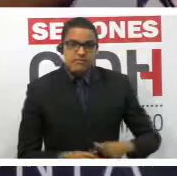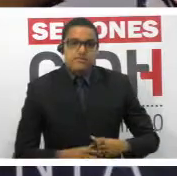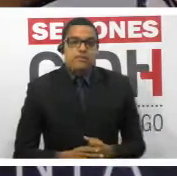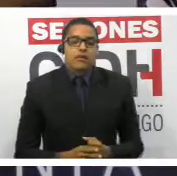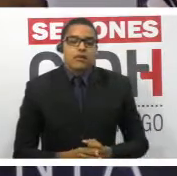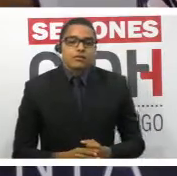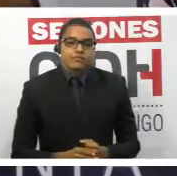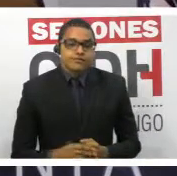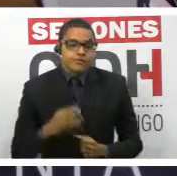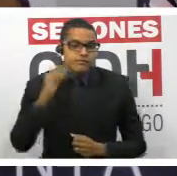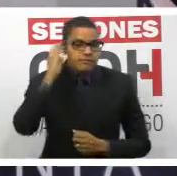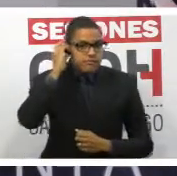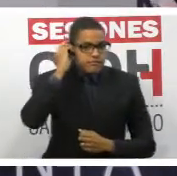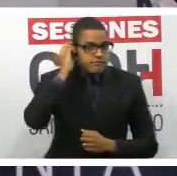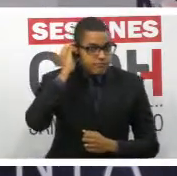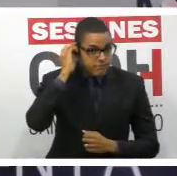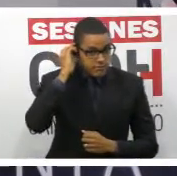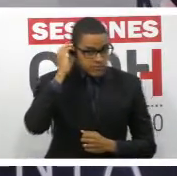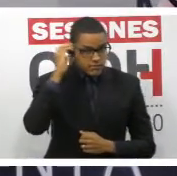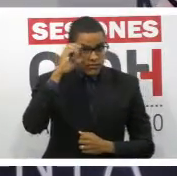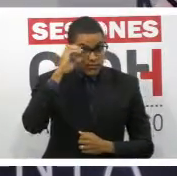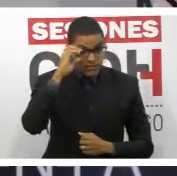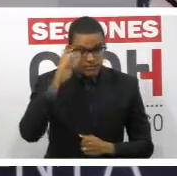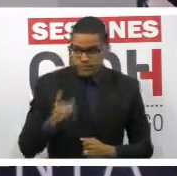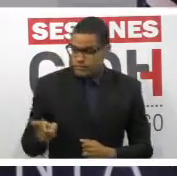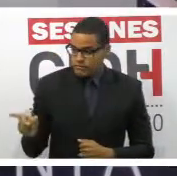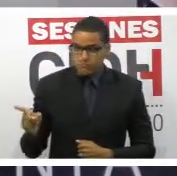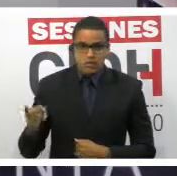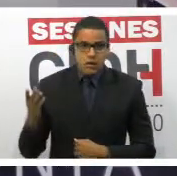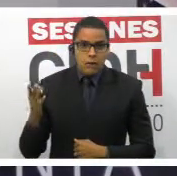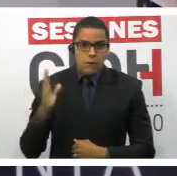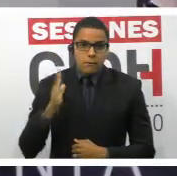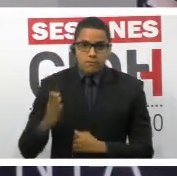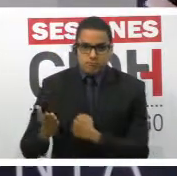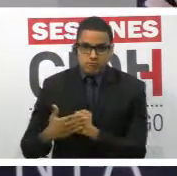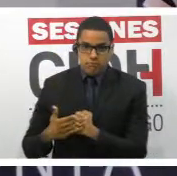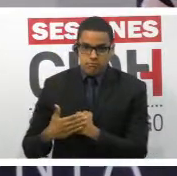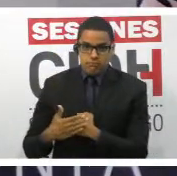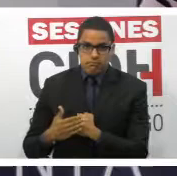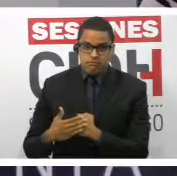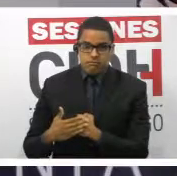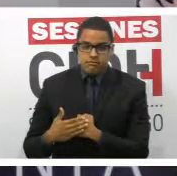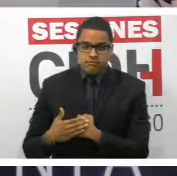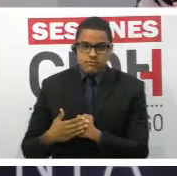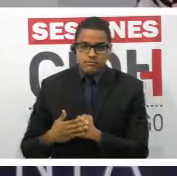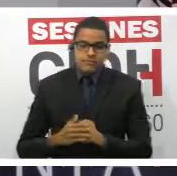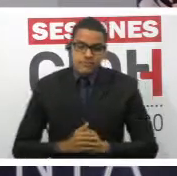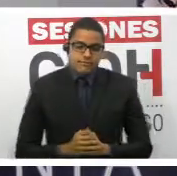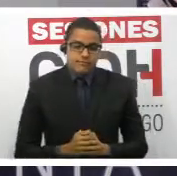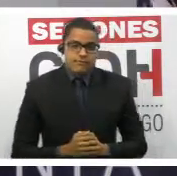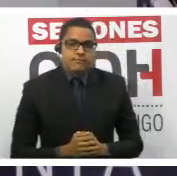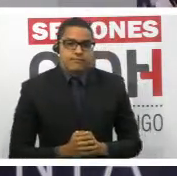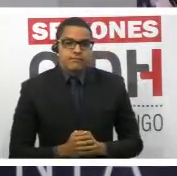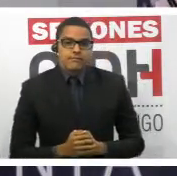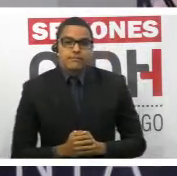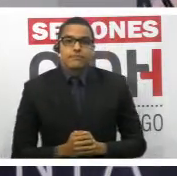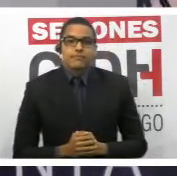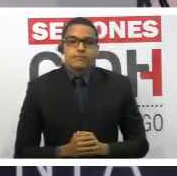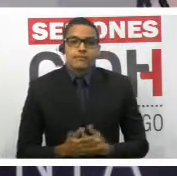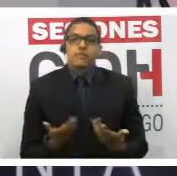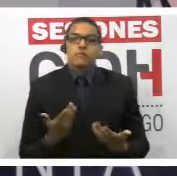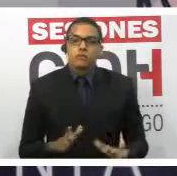mezcla thank you and we trust and convention